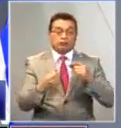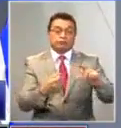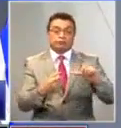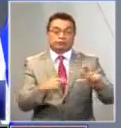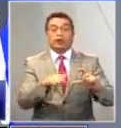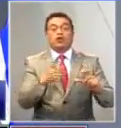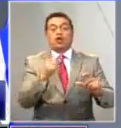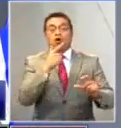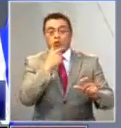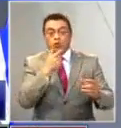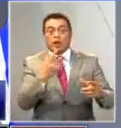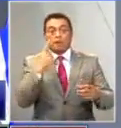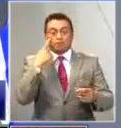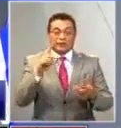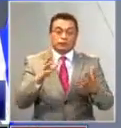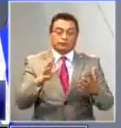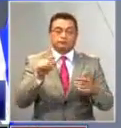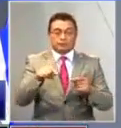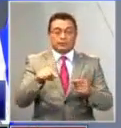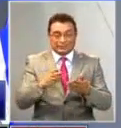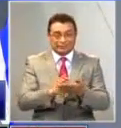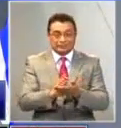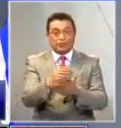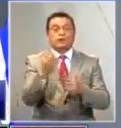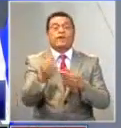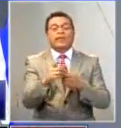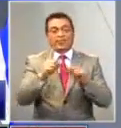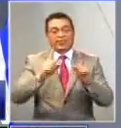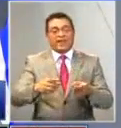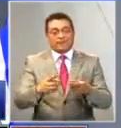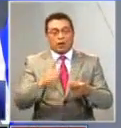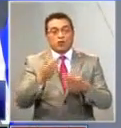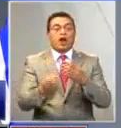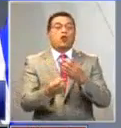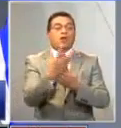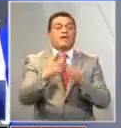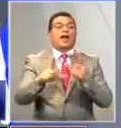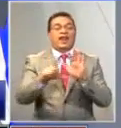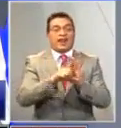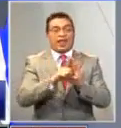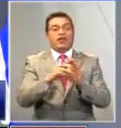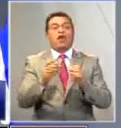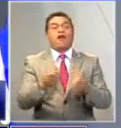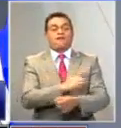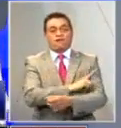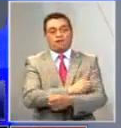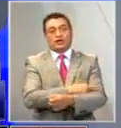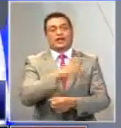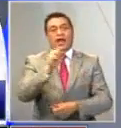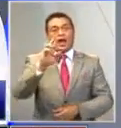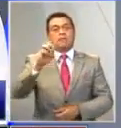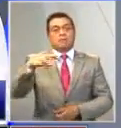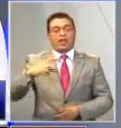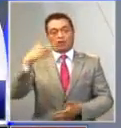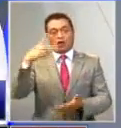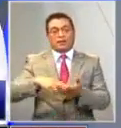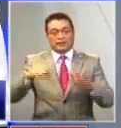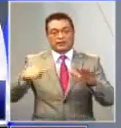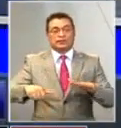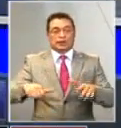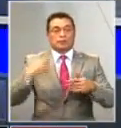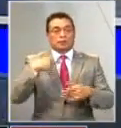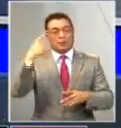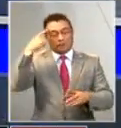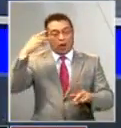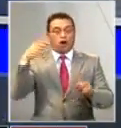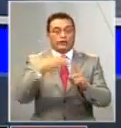que a partir de este caso tenemos que tener una nueva ley, un nuevo sistema de financiamiento para la Fuerza Armada el año 2016. Claro, como usted dice, con el objetivo de mejorar